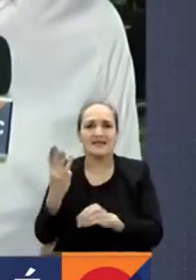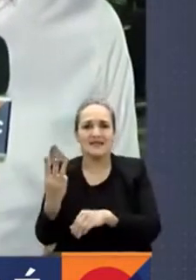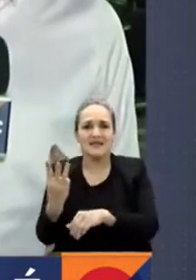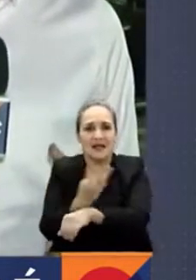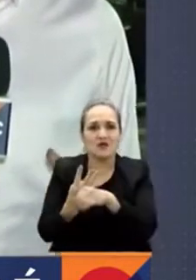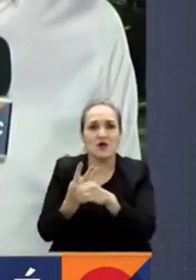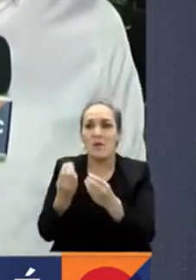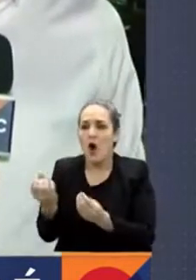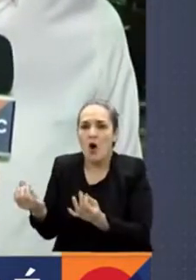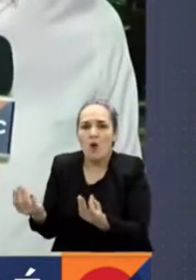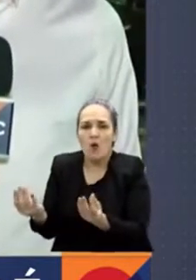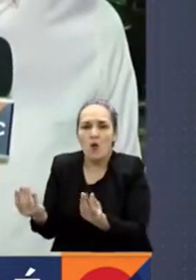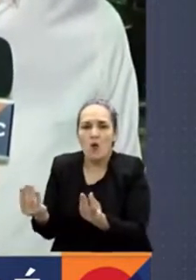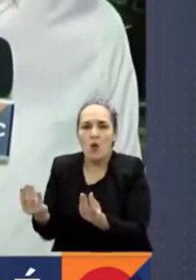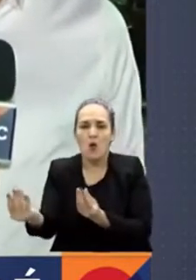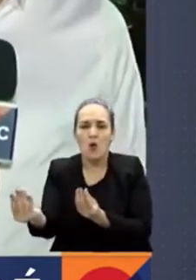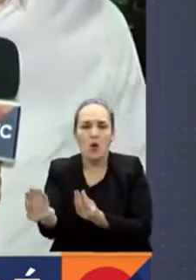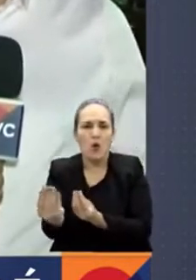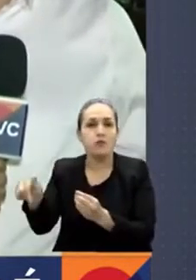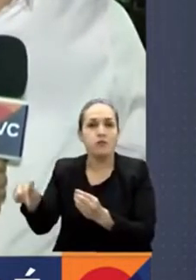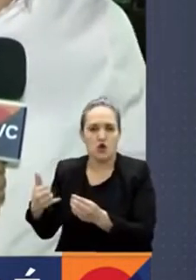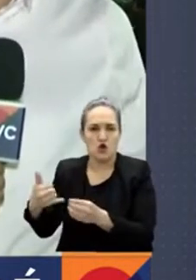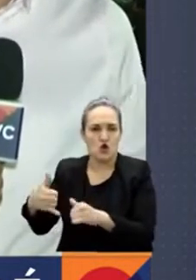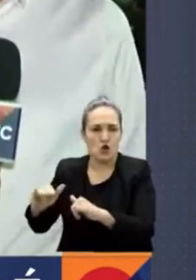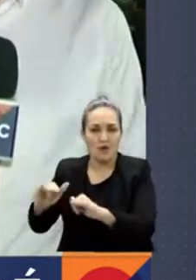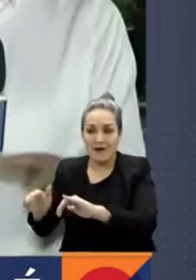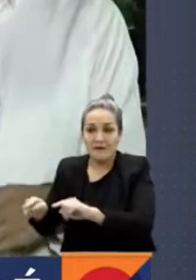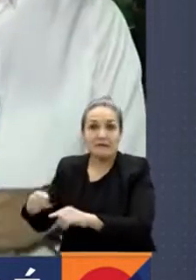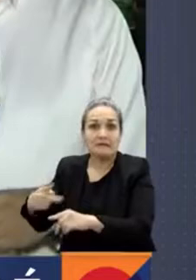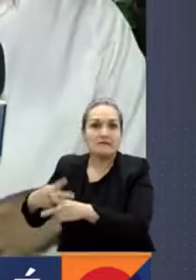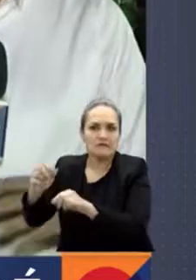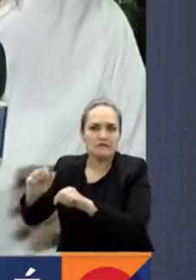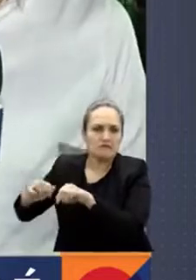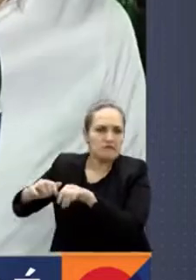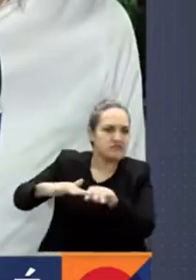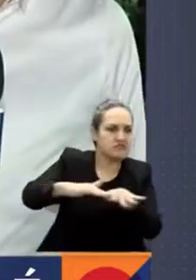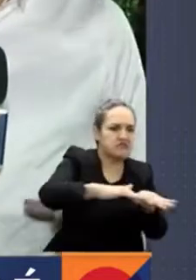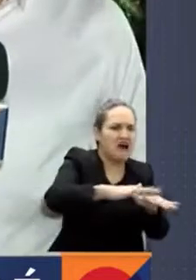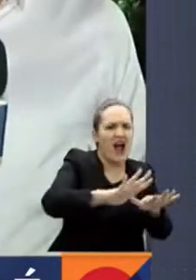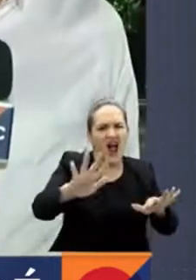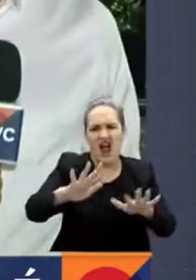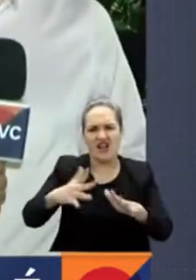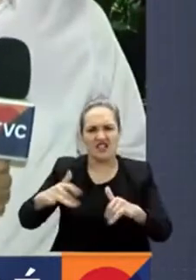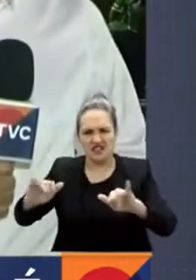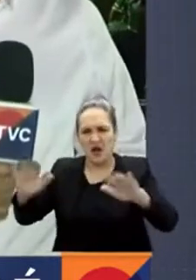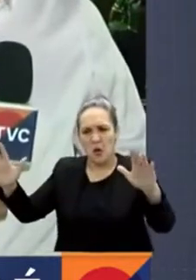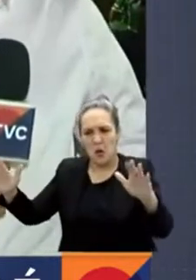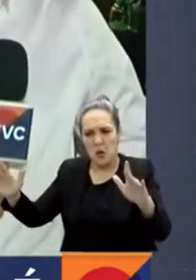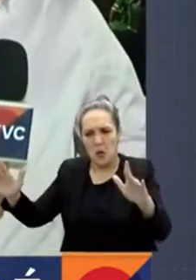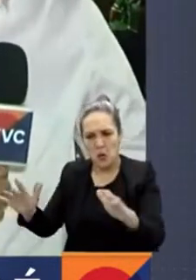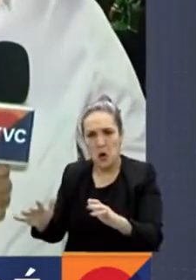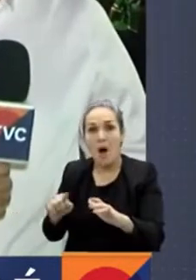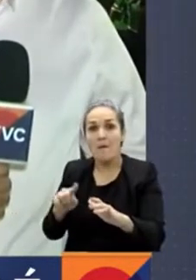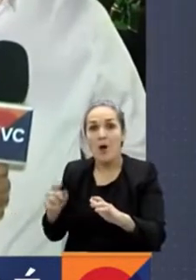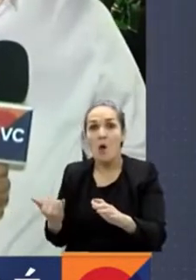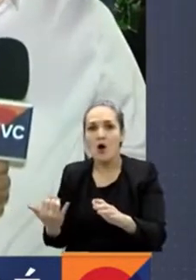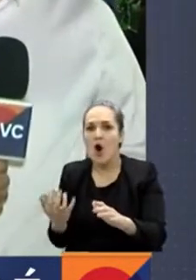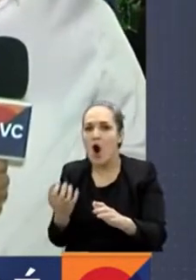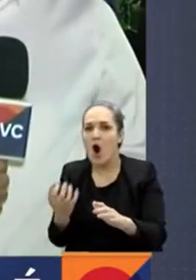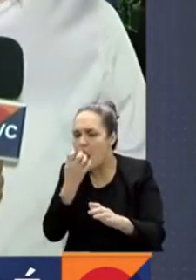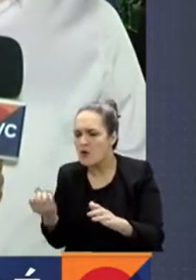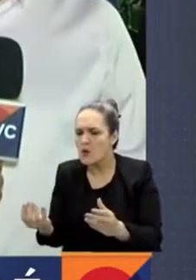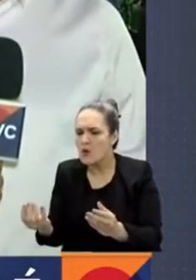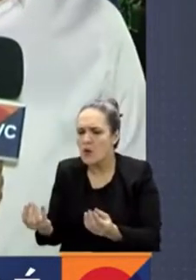era que el incendio se propague hacia las estructuras vecinas, pues dicen que ya esto no va a ocurrir, pero pues además, por ejemplo, al lado de la